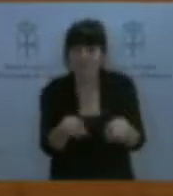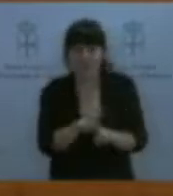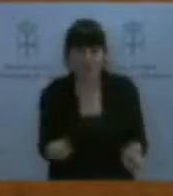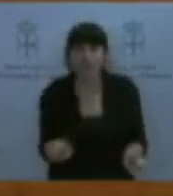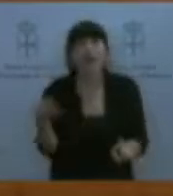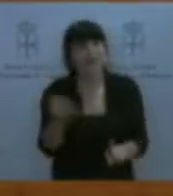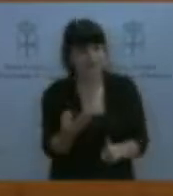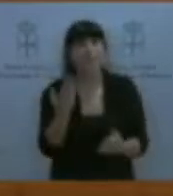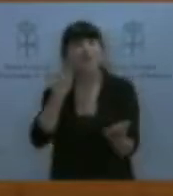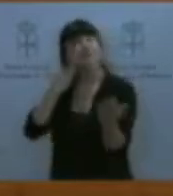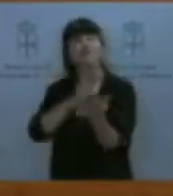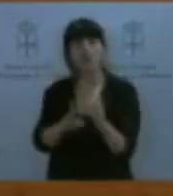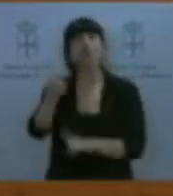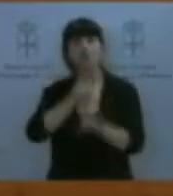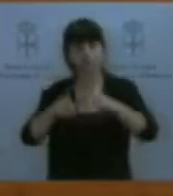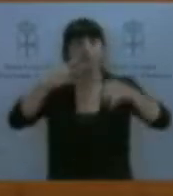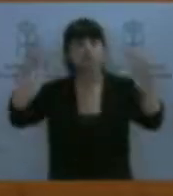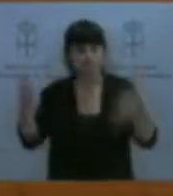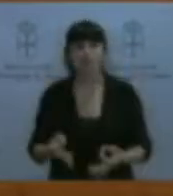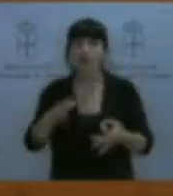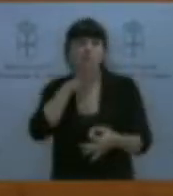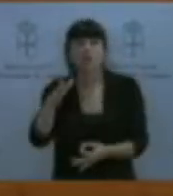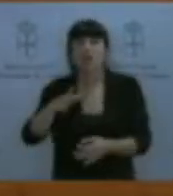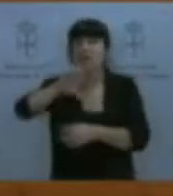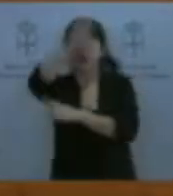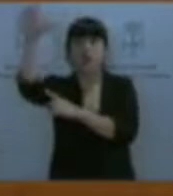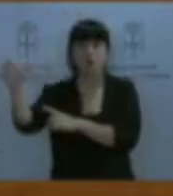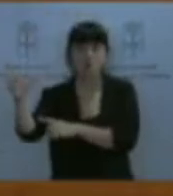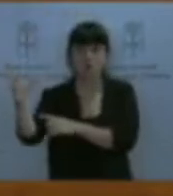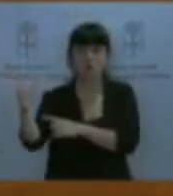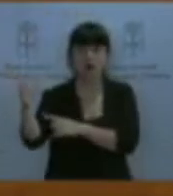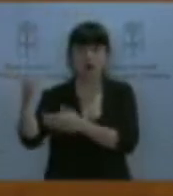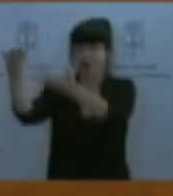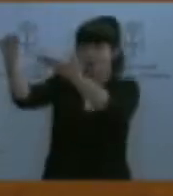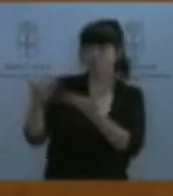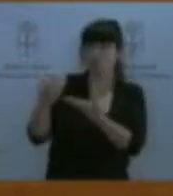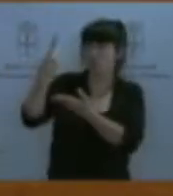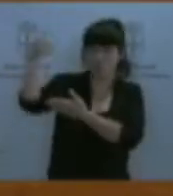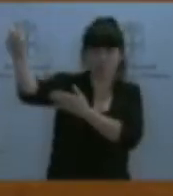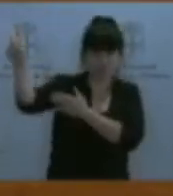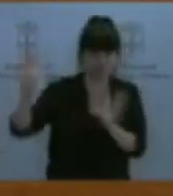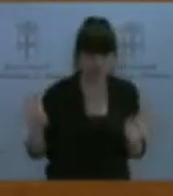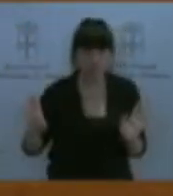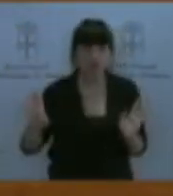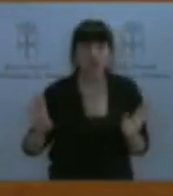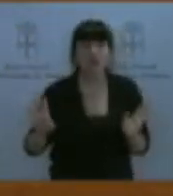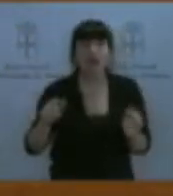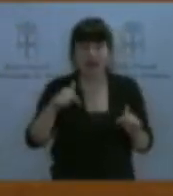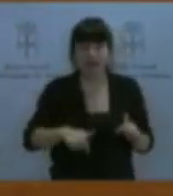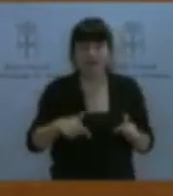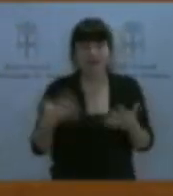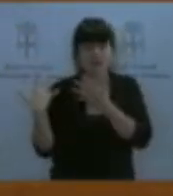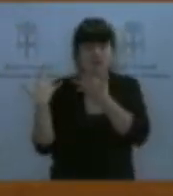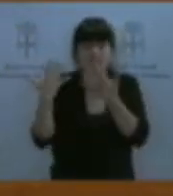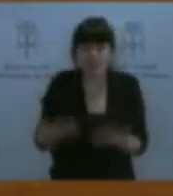Unión Europea venga a señalar. En la última década, las comarcas del Nalón y del Caudal han perdido un 11%